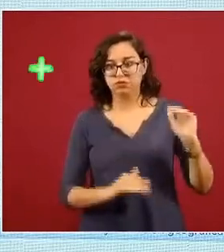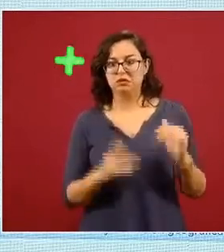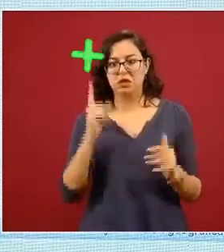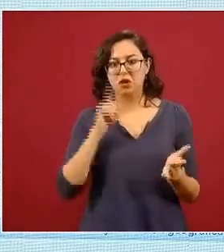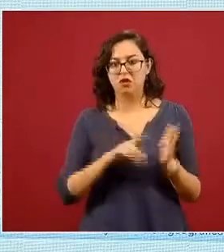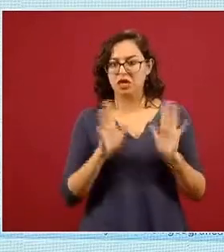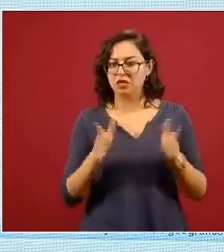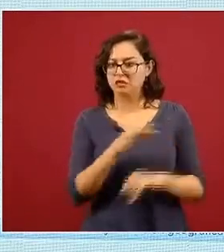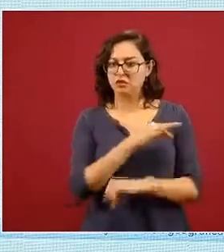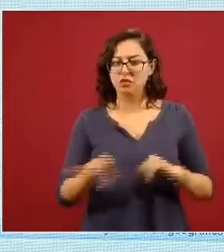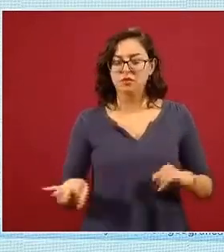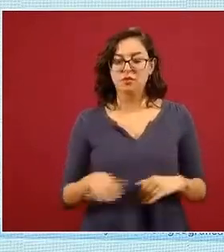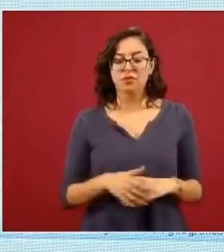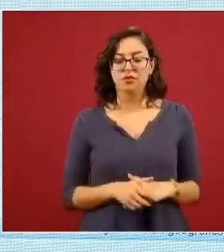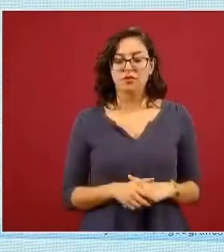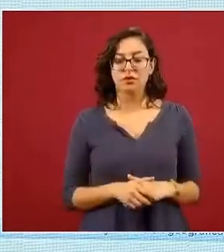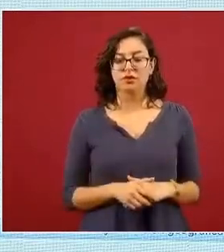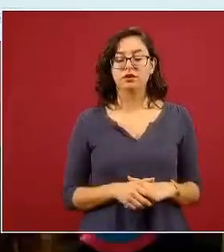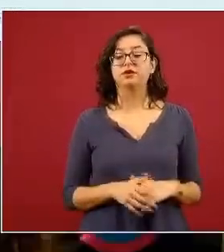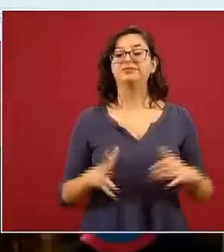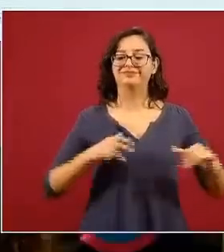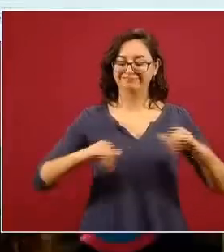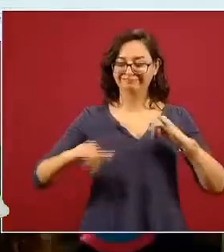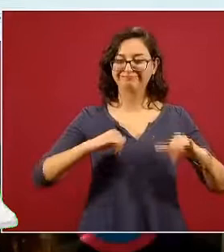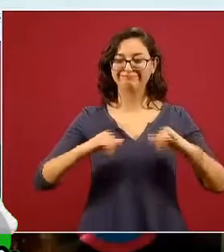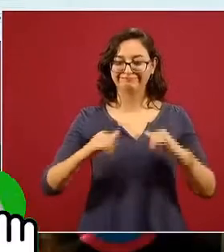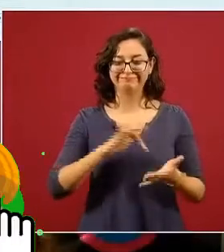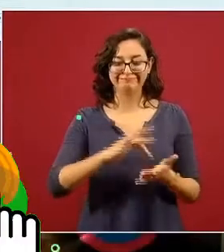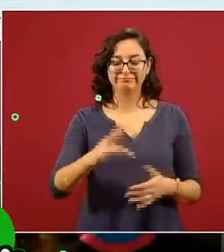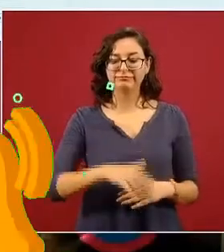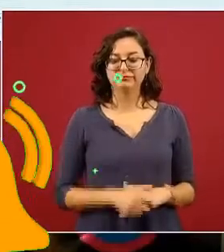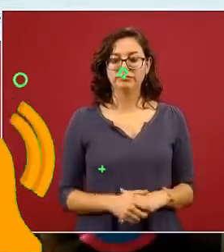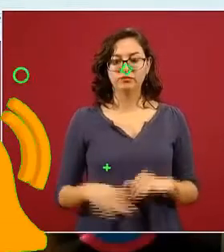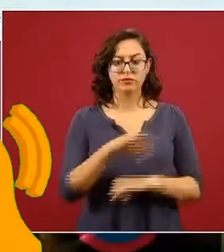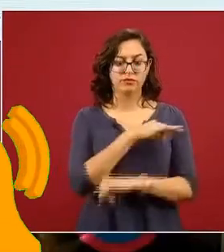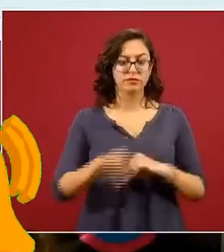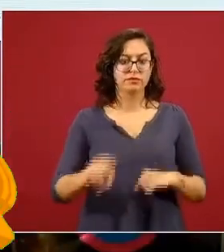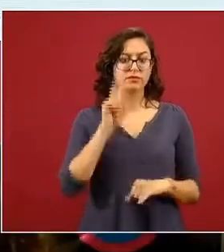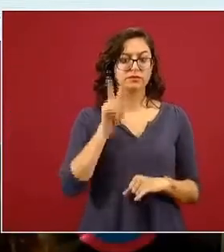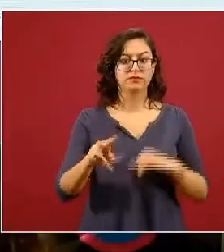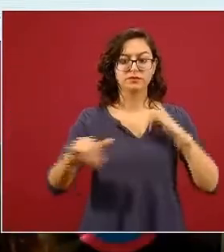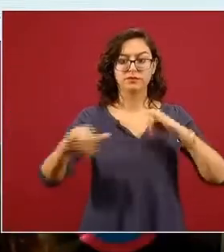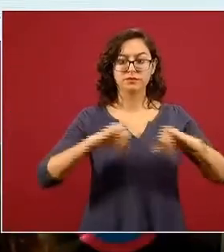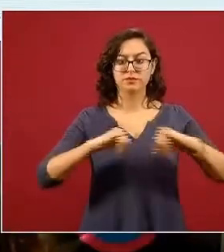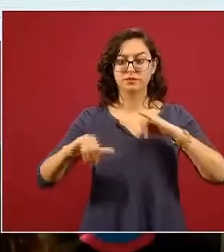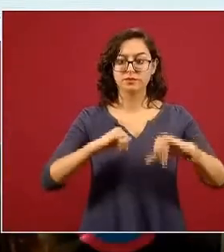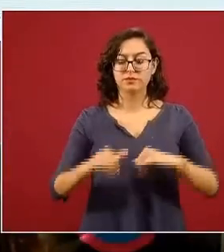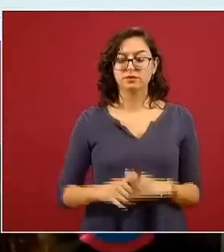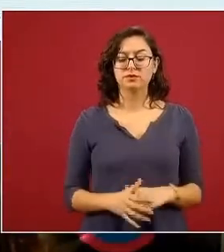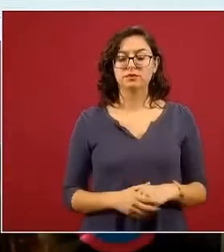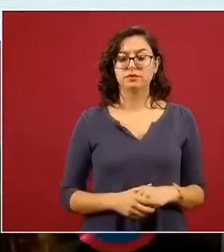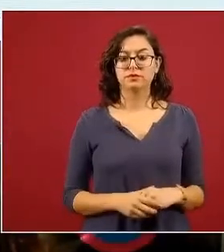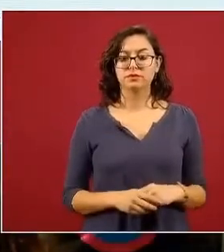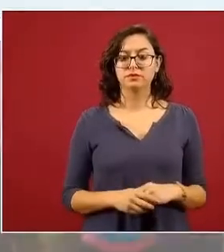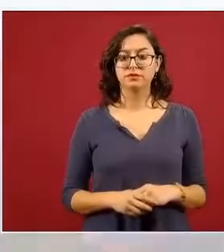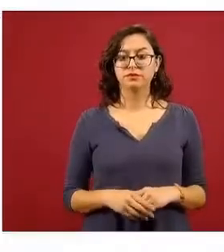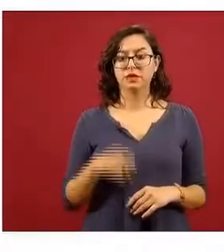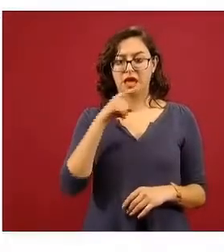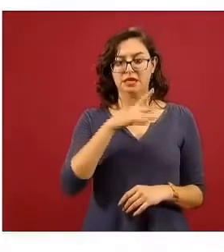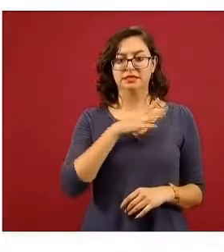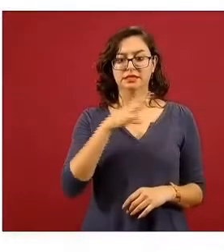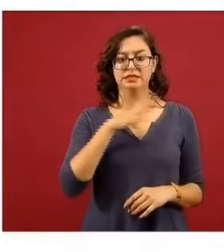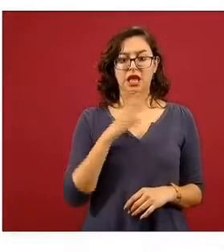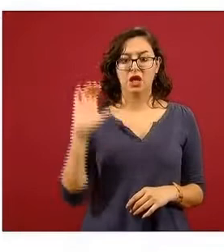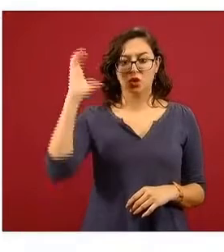última. ¿Qué más? El mapa, gracias. Veamos por último el mapa animado. Ahí está